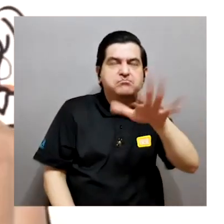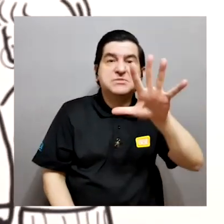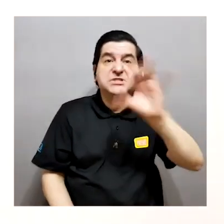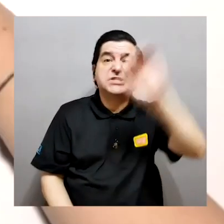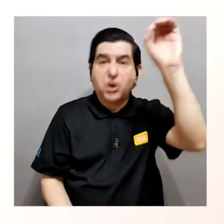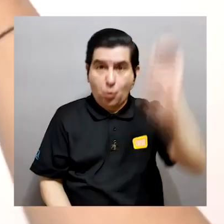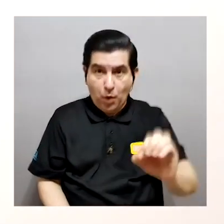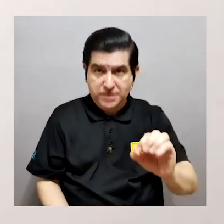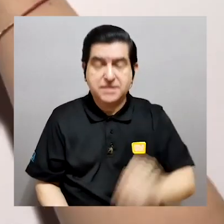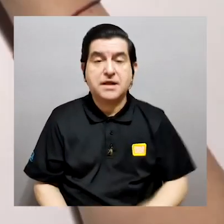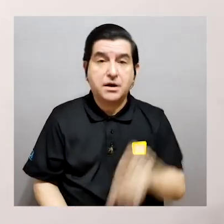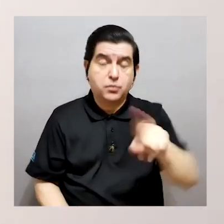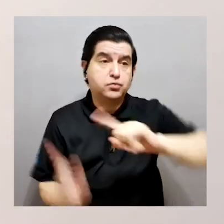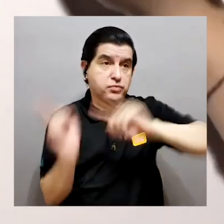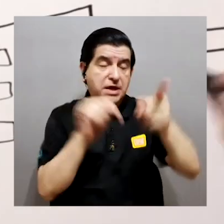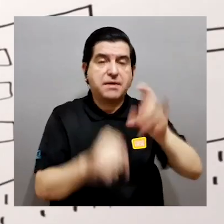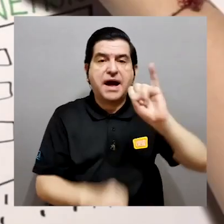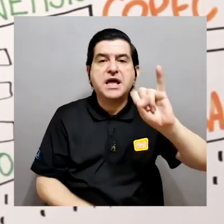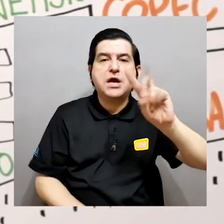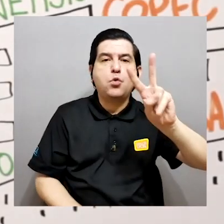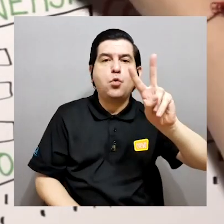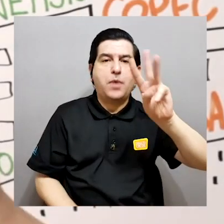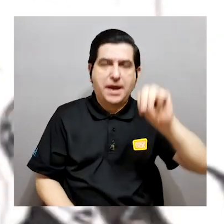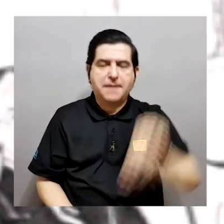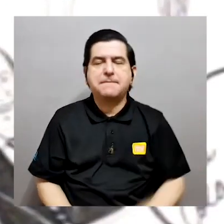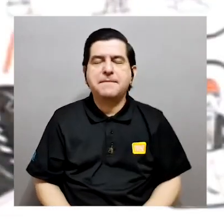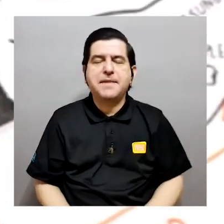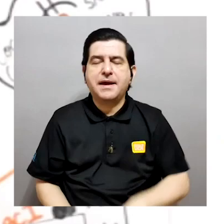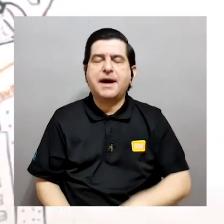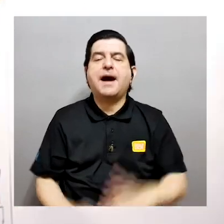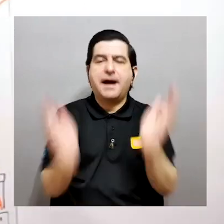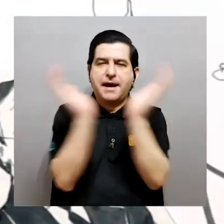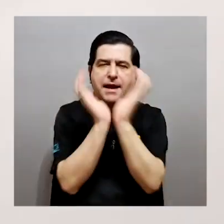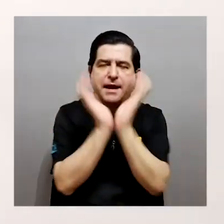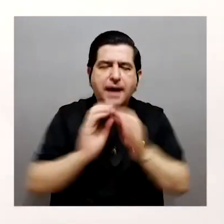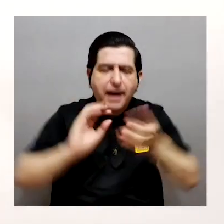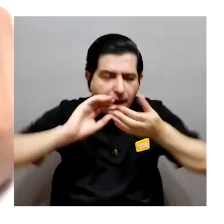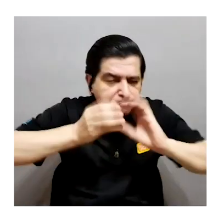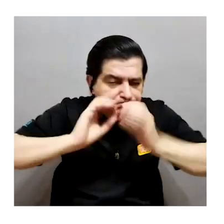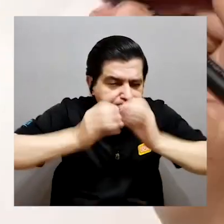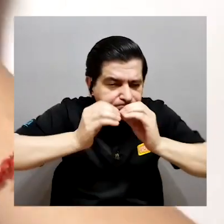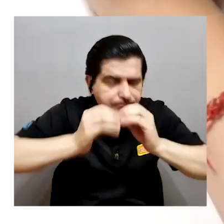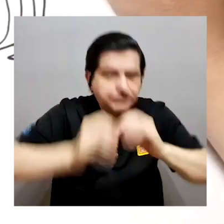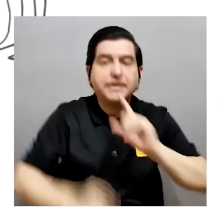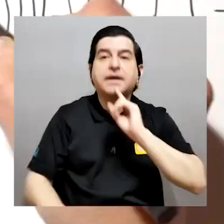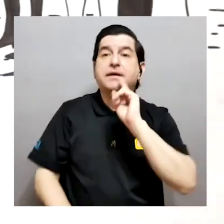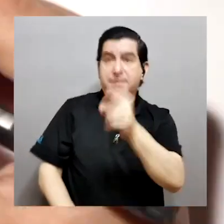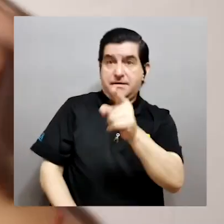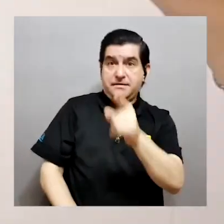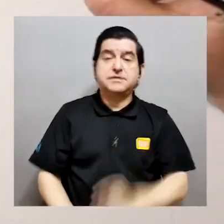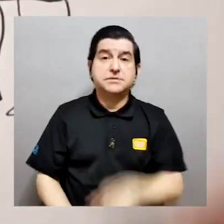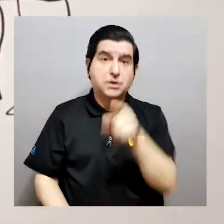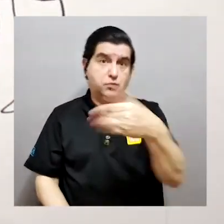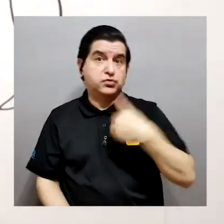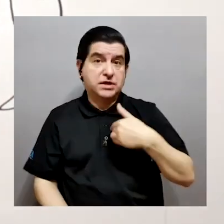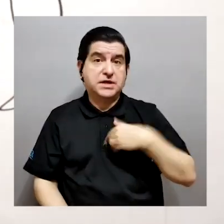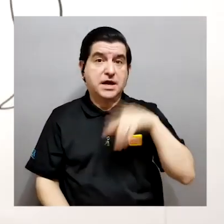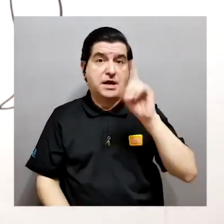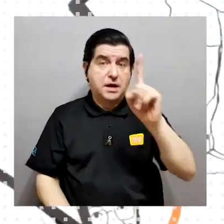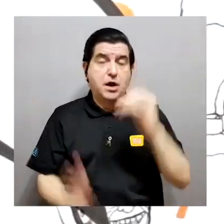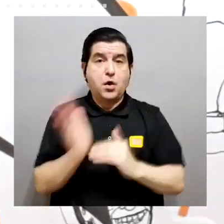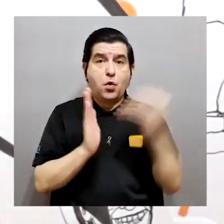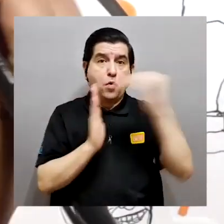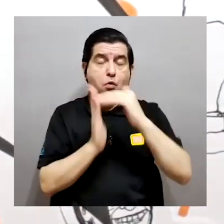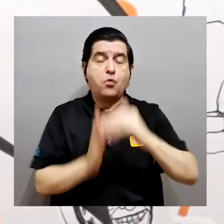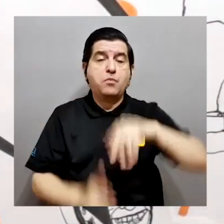alrededor del 50%, o sea, usted va al IBM, la caja le calcula en promedio, ¿no? Y le dice, por ejemplo, usted tiene 1 millón